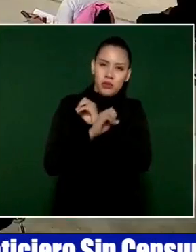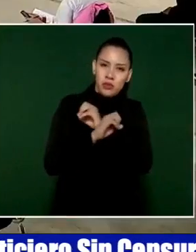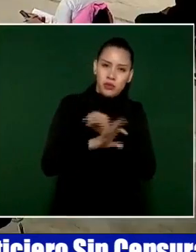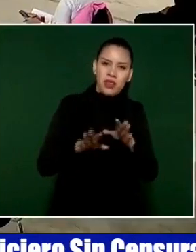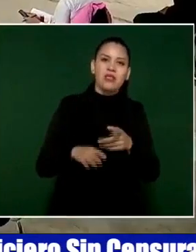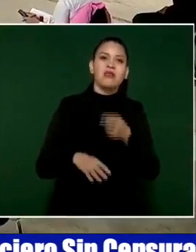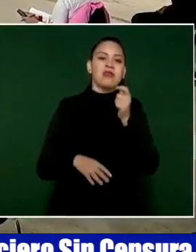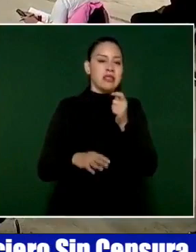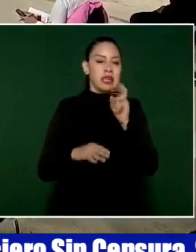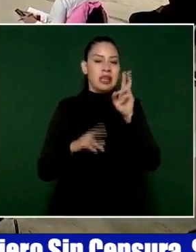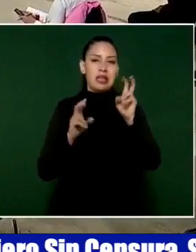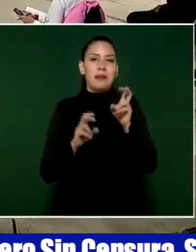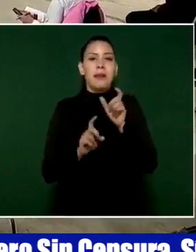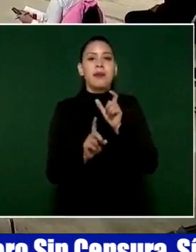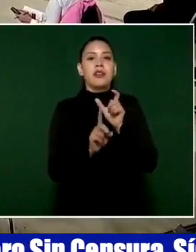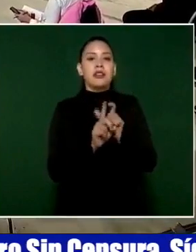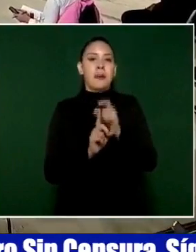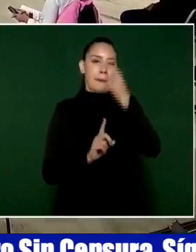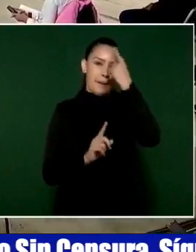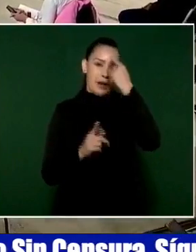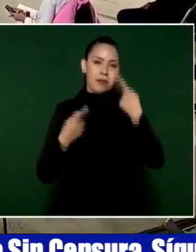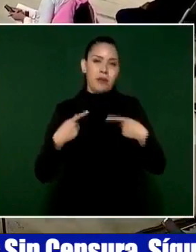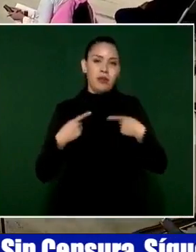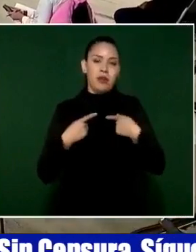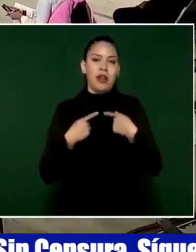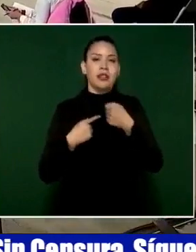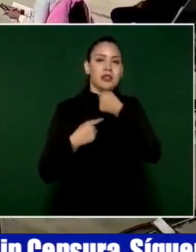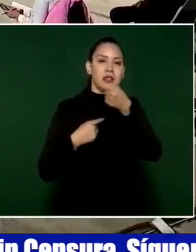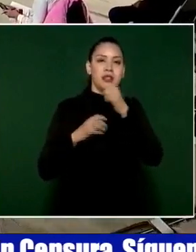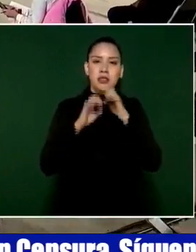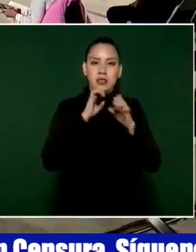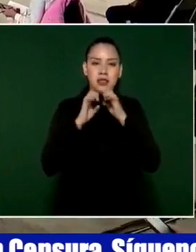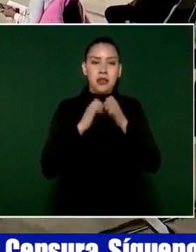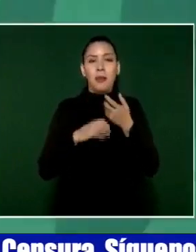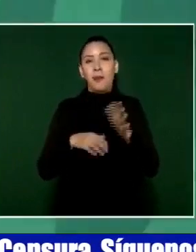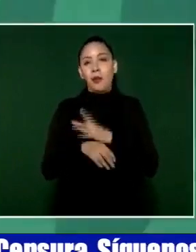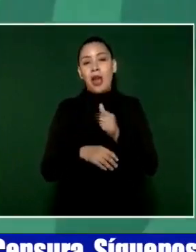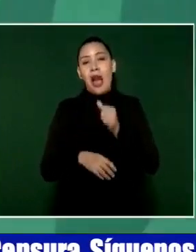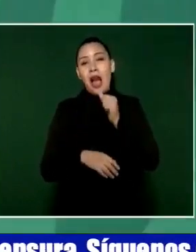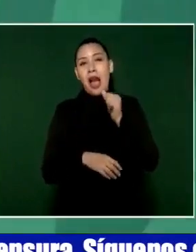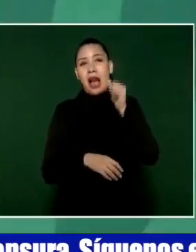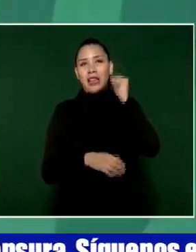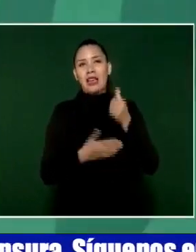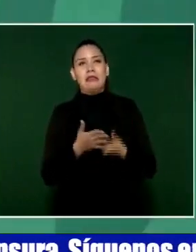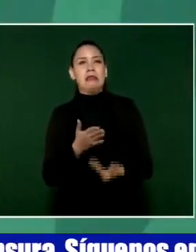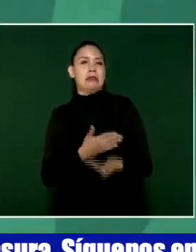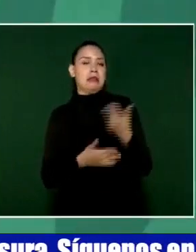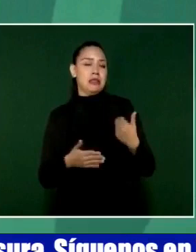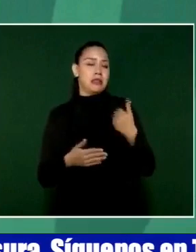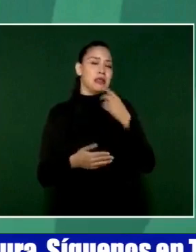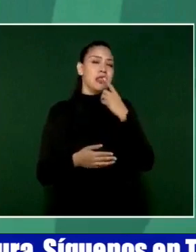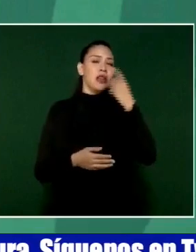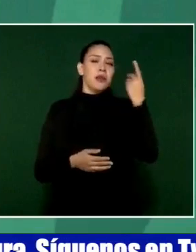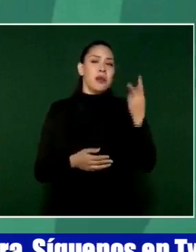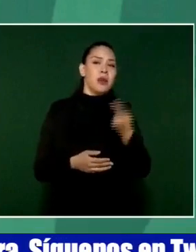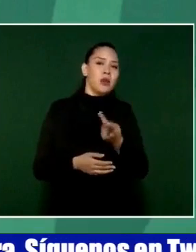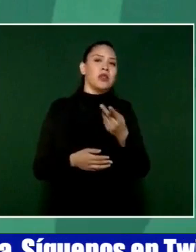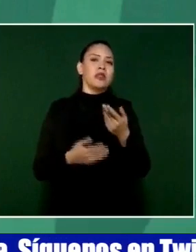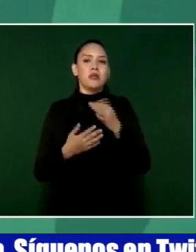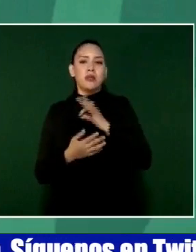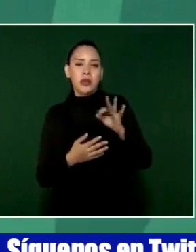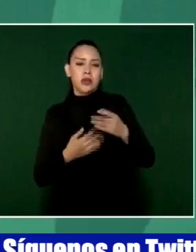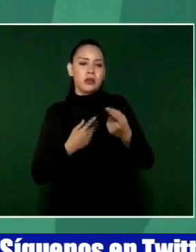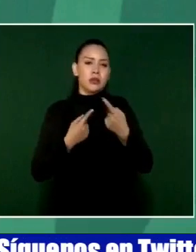es el principal socio económico de los Estados Unidos, que mire, voy a, porque esto se trata el periodismo.